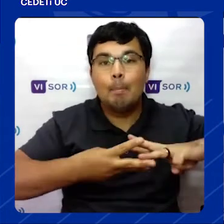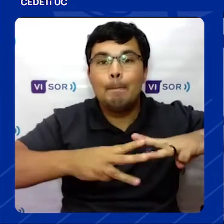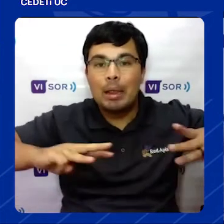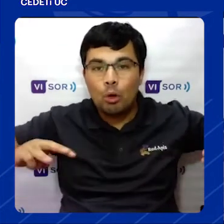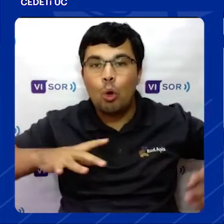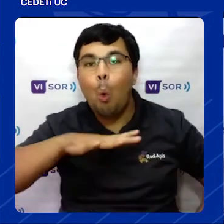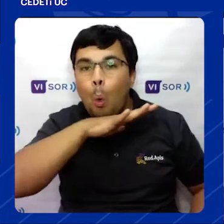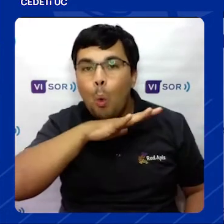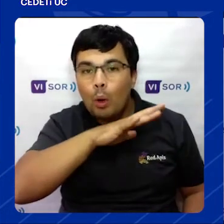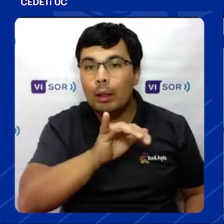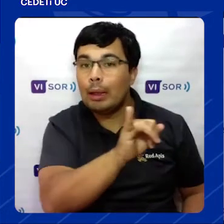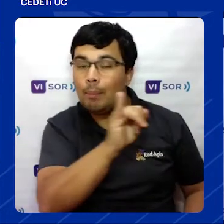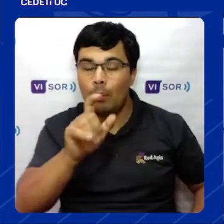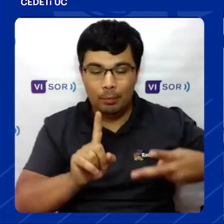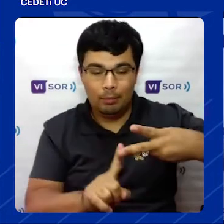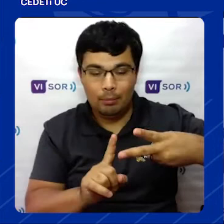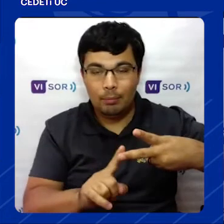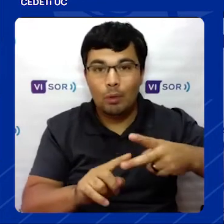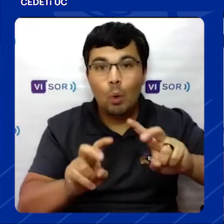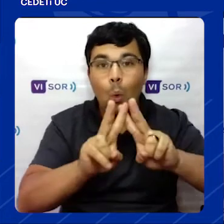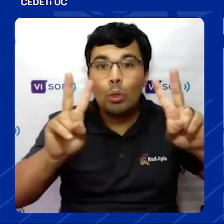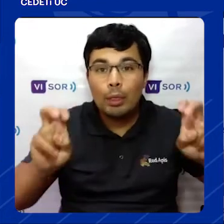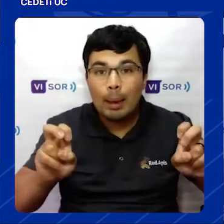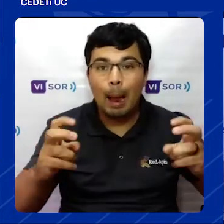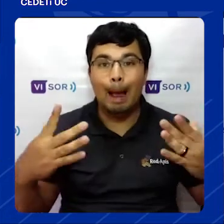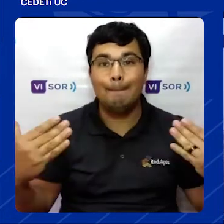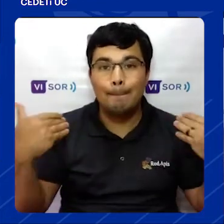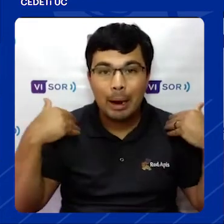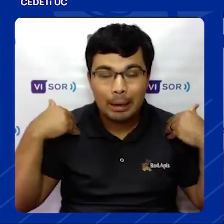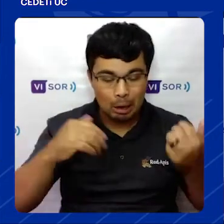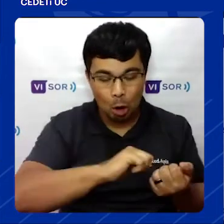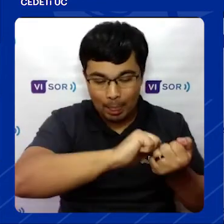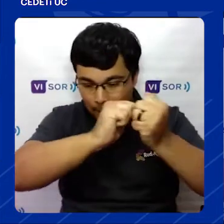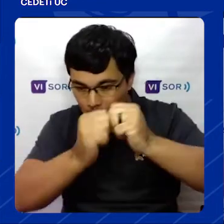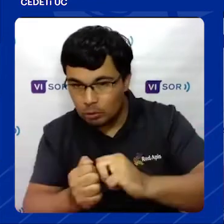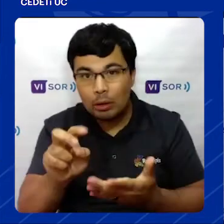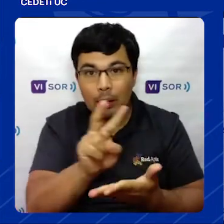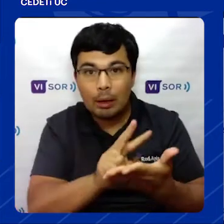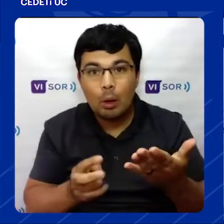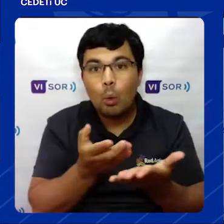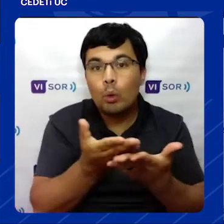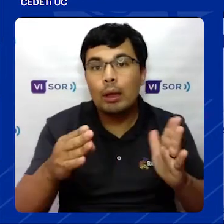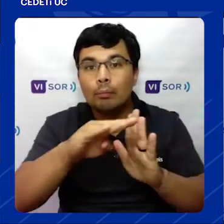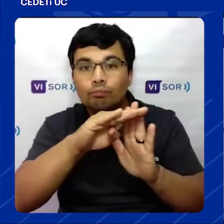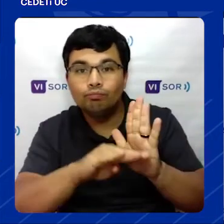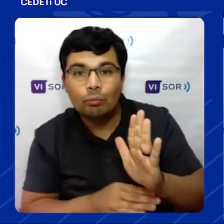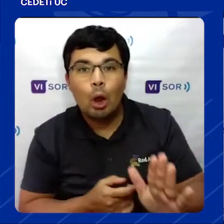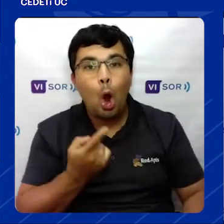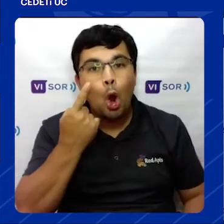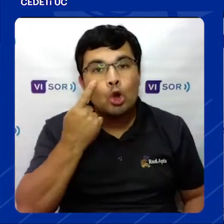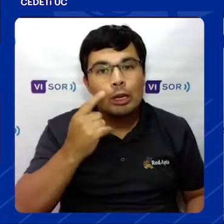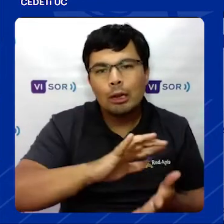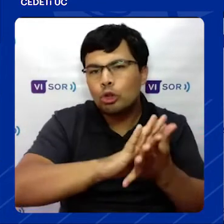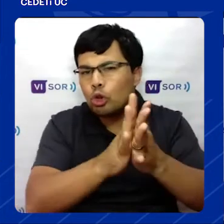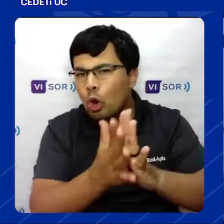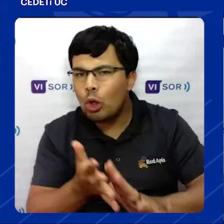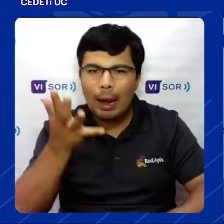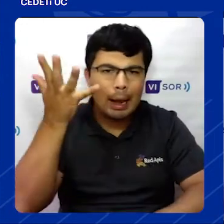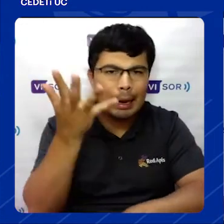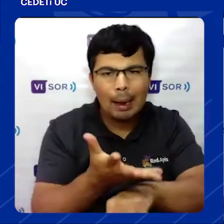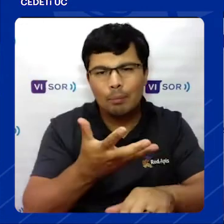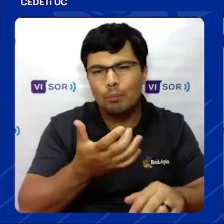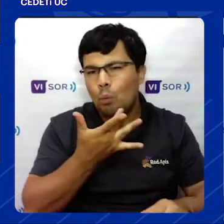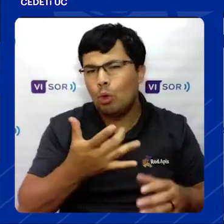metodología? Luego vamos a tener una parte práctica que es de adaptación de textos, donde van a conocer todas las pautas y recomendaciones, que